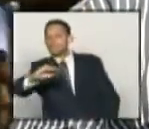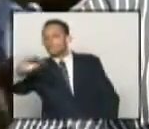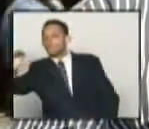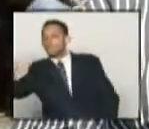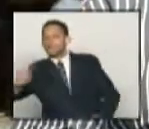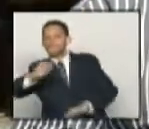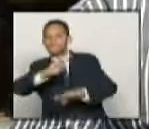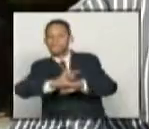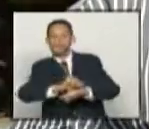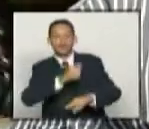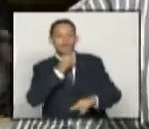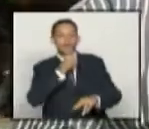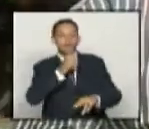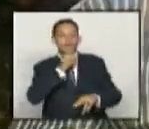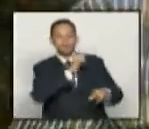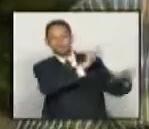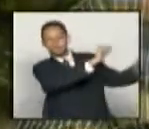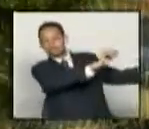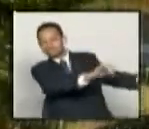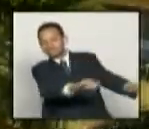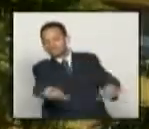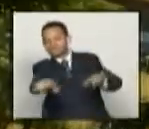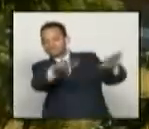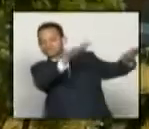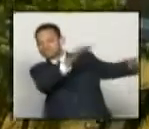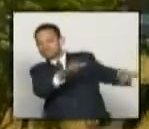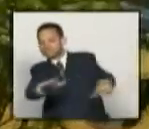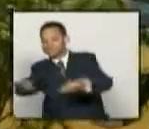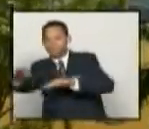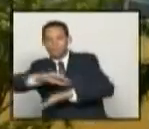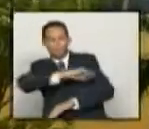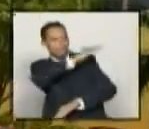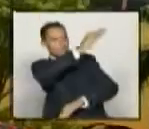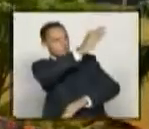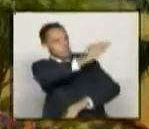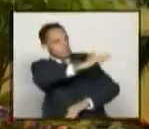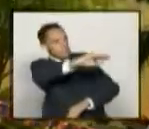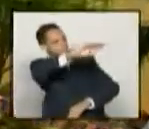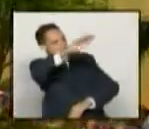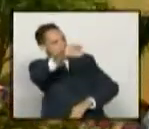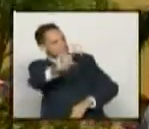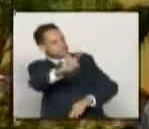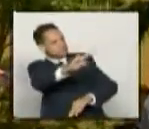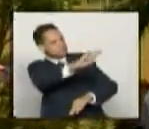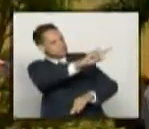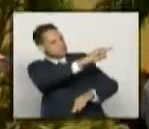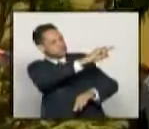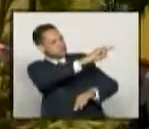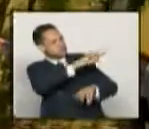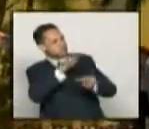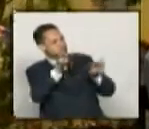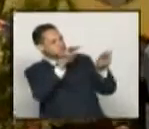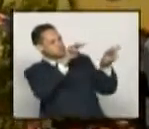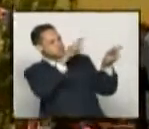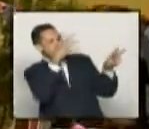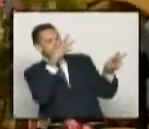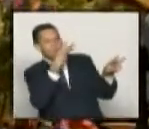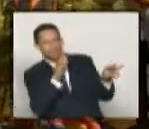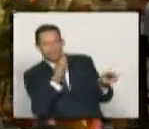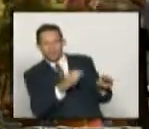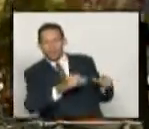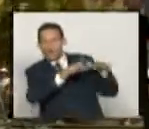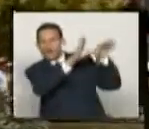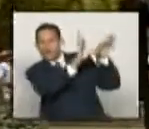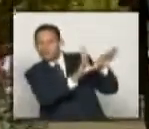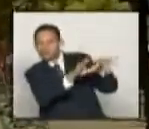del río Risaralda, y se va por toda la cordillera, por la serranía que va al Alcázar, paisaje supremamente hermoso, viendo en esa cordillera